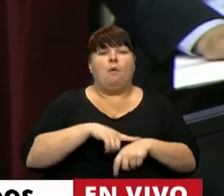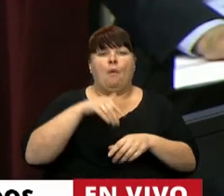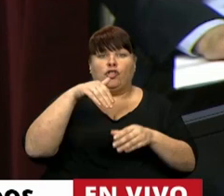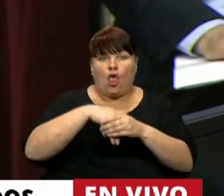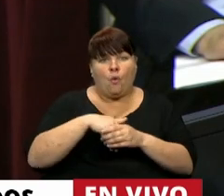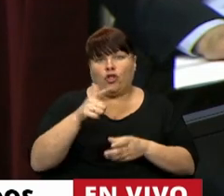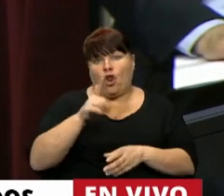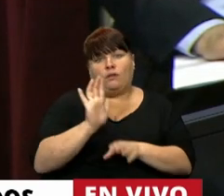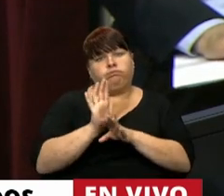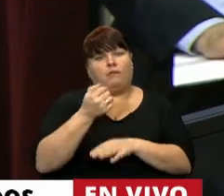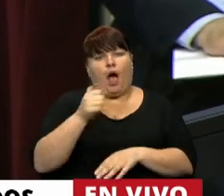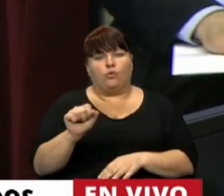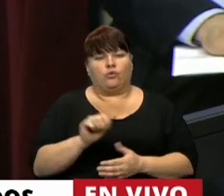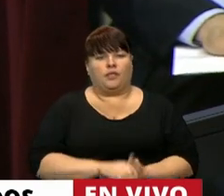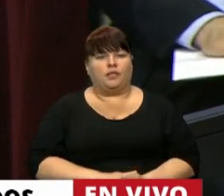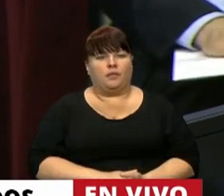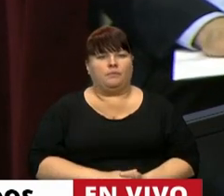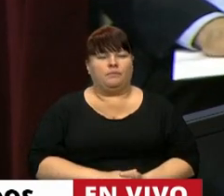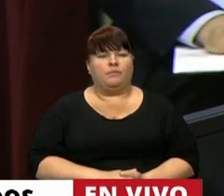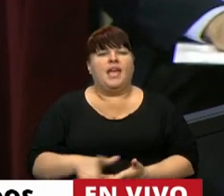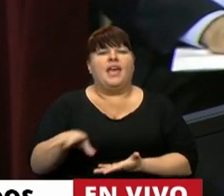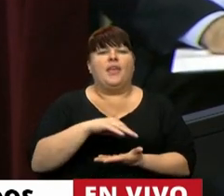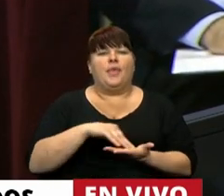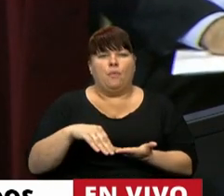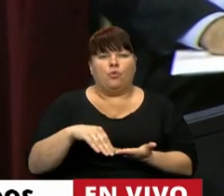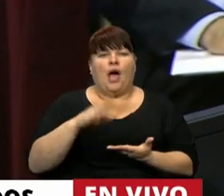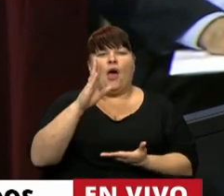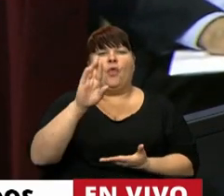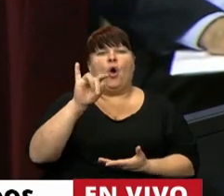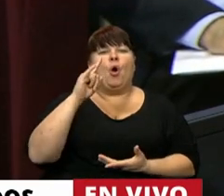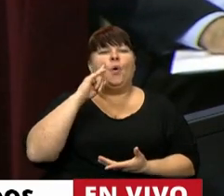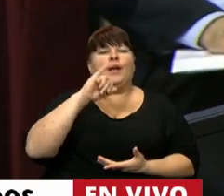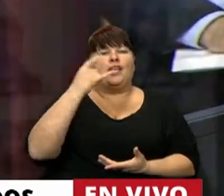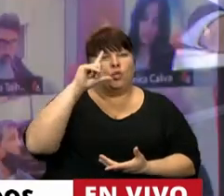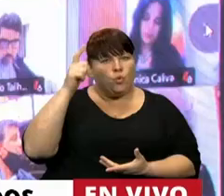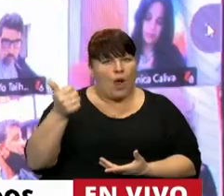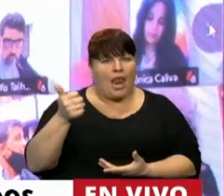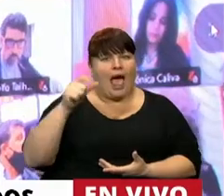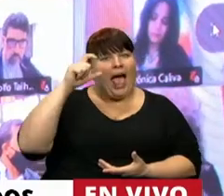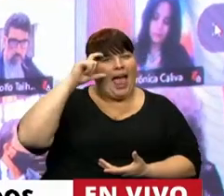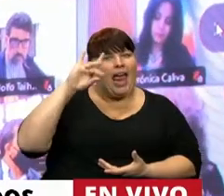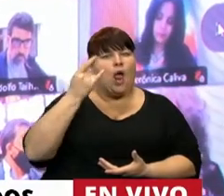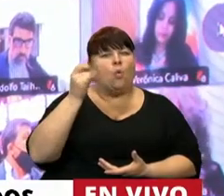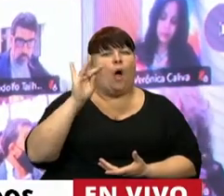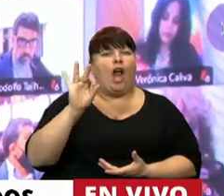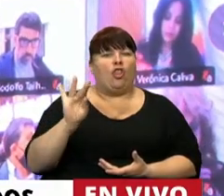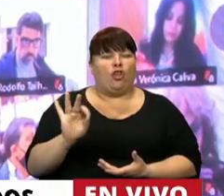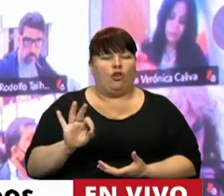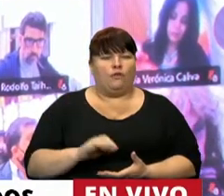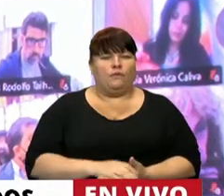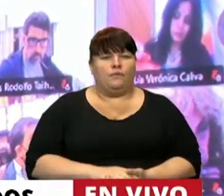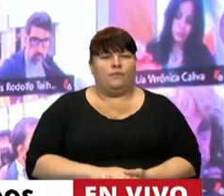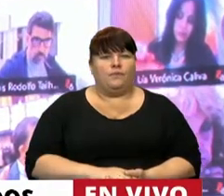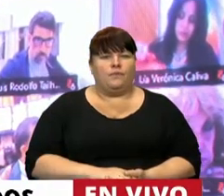Ausente a la hora de votar. Diputado Brizuela del Moral Eduardo.